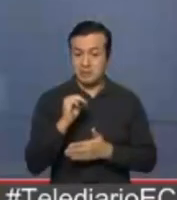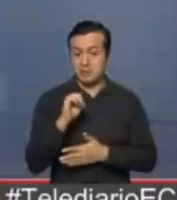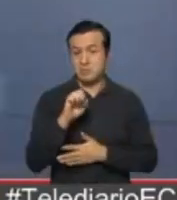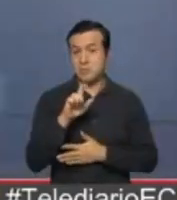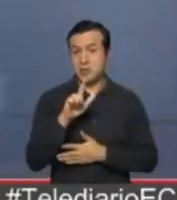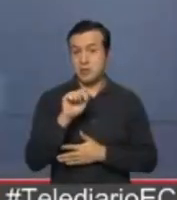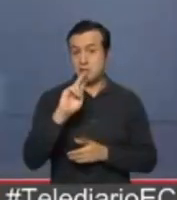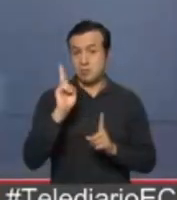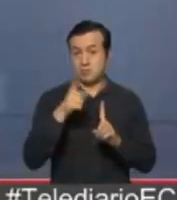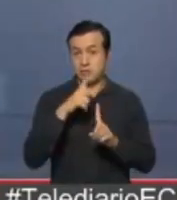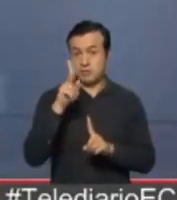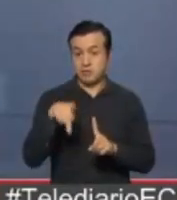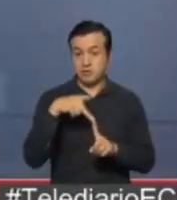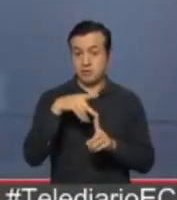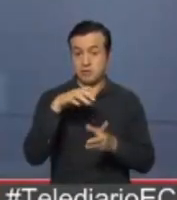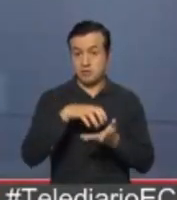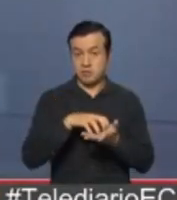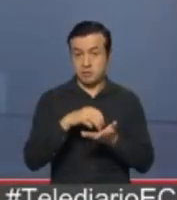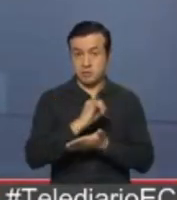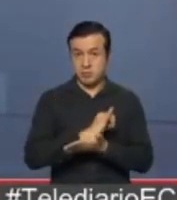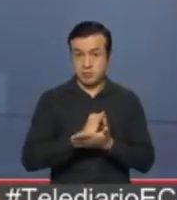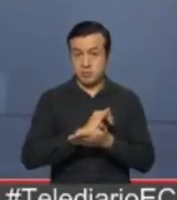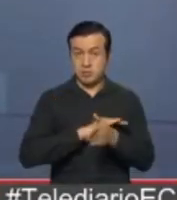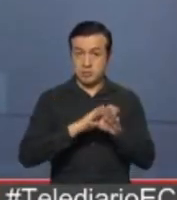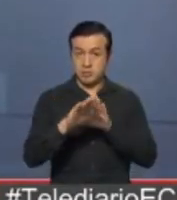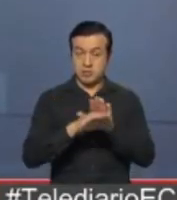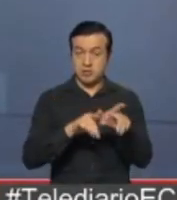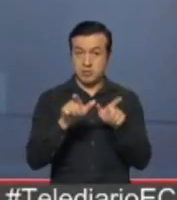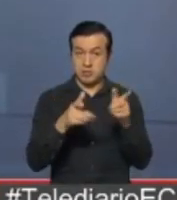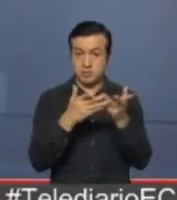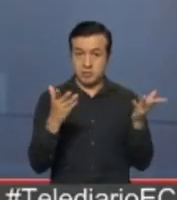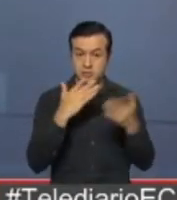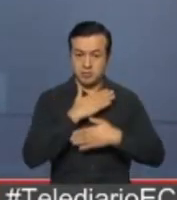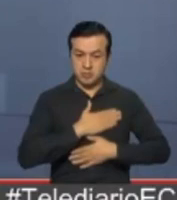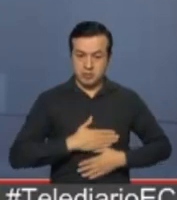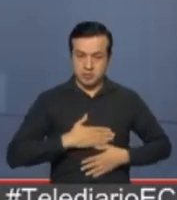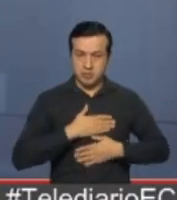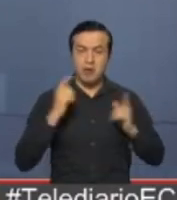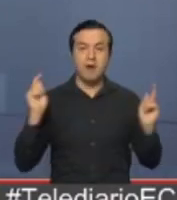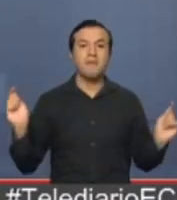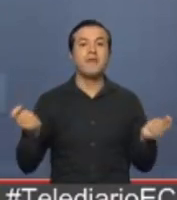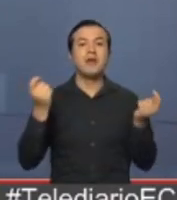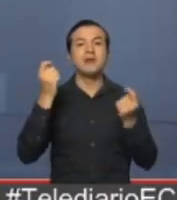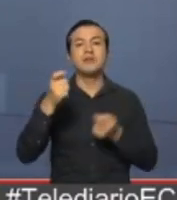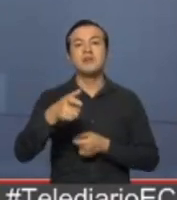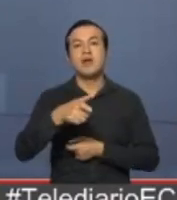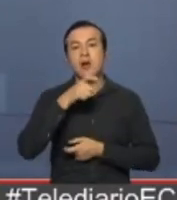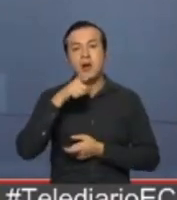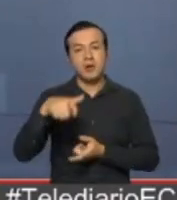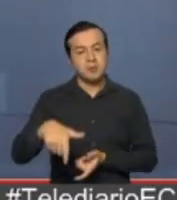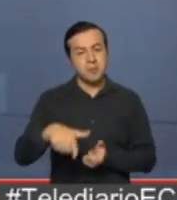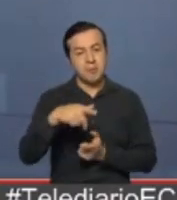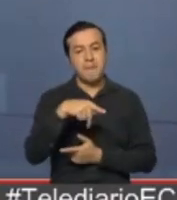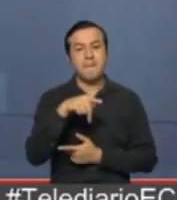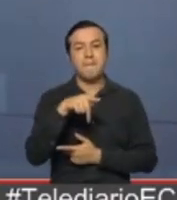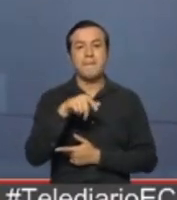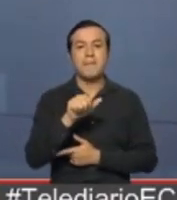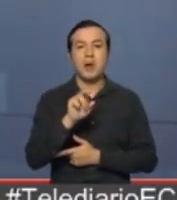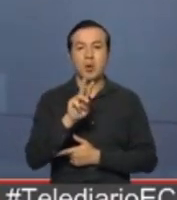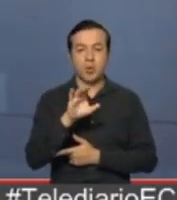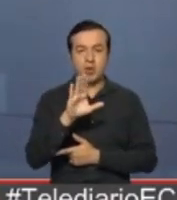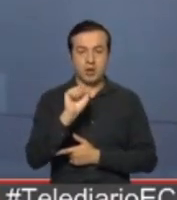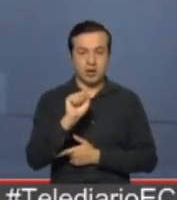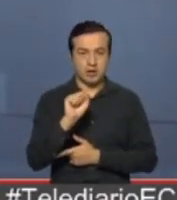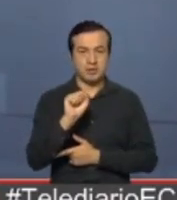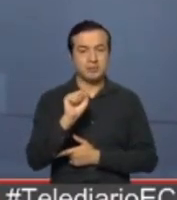se vice prefecta de la provincia imbabura con esta invitación para disfrutar de las fiestas de carnaval y del pawkar raymi en el próximo feriado